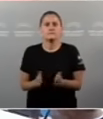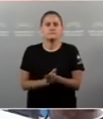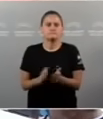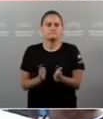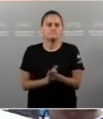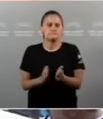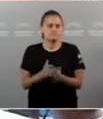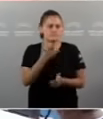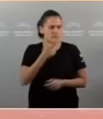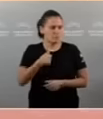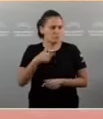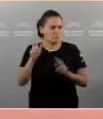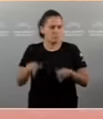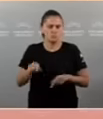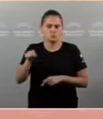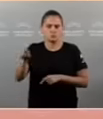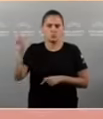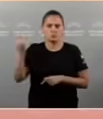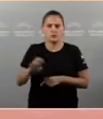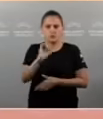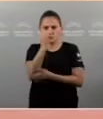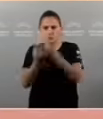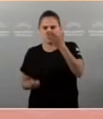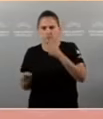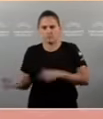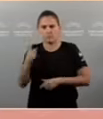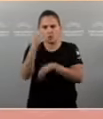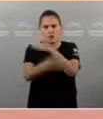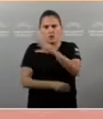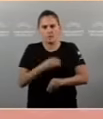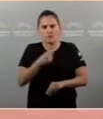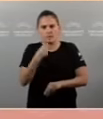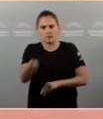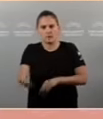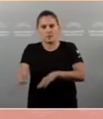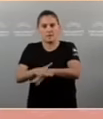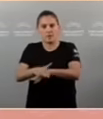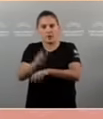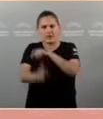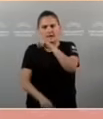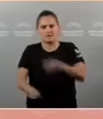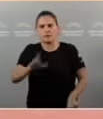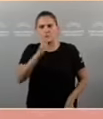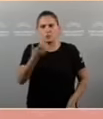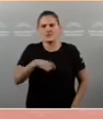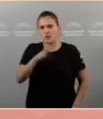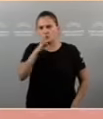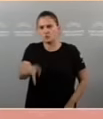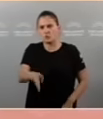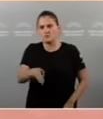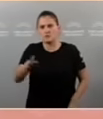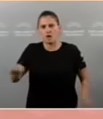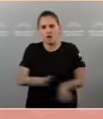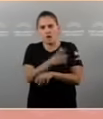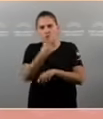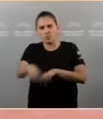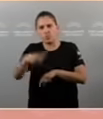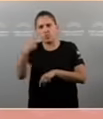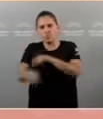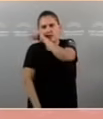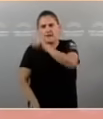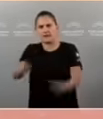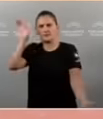Eu, se fora vostede, subía aquí, agachaba a cabeza e o primeiro que facía era pedirlle perdón á xente por levar 4 anos ríndose na cara